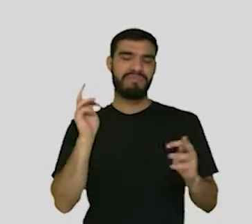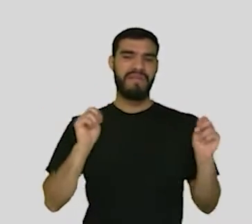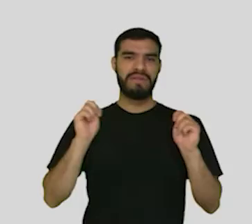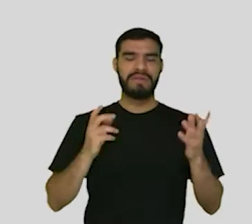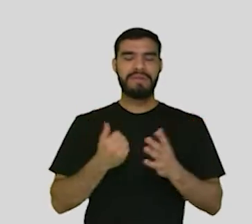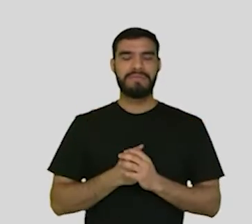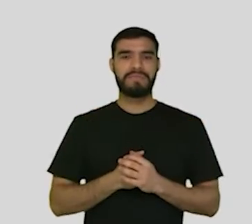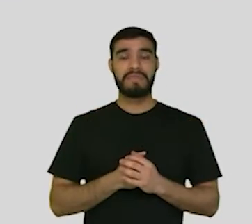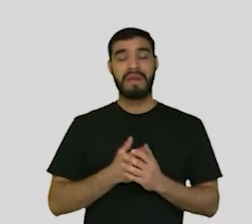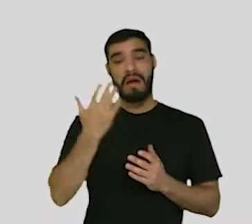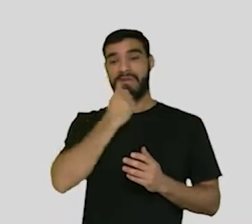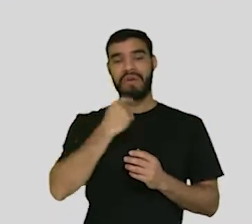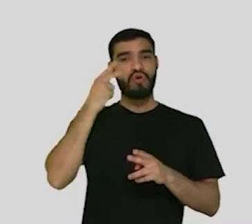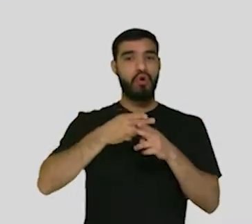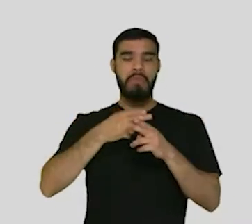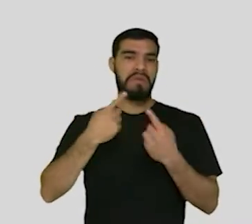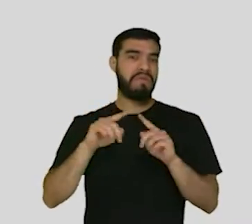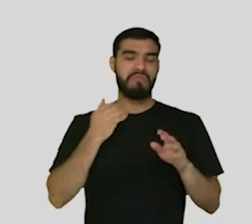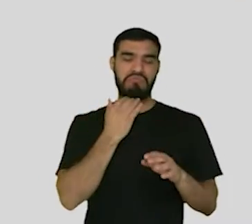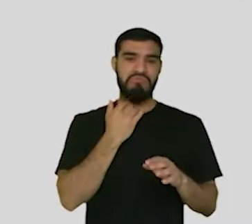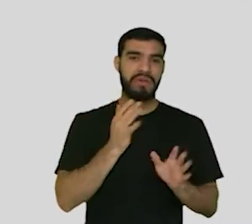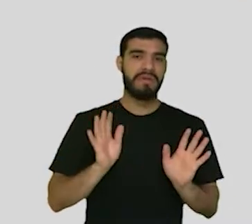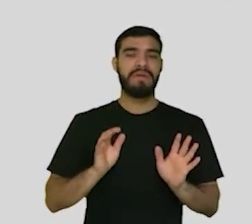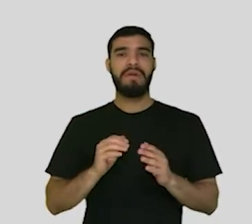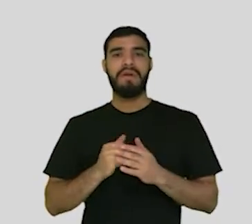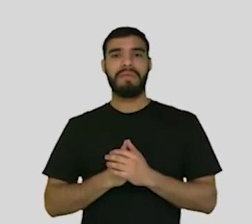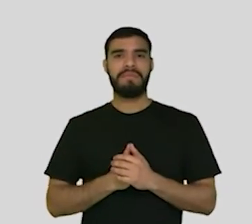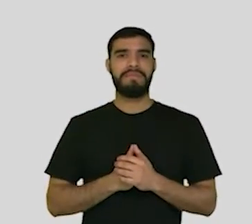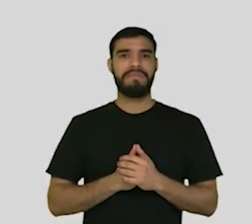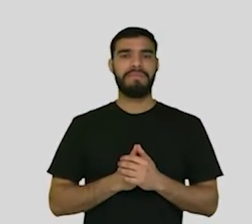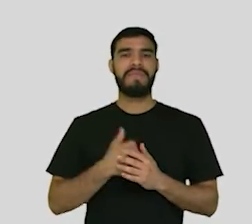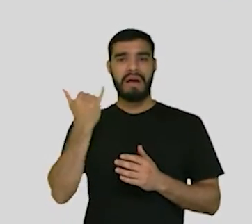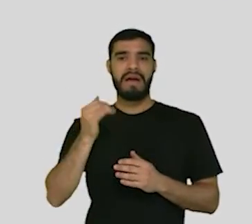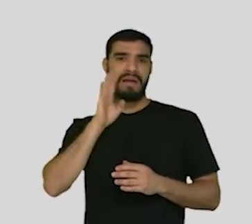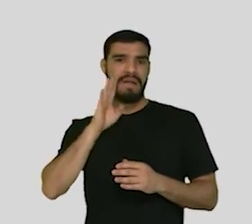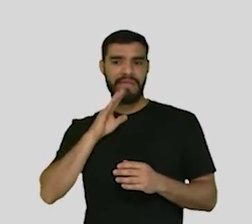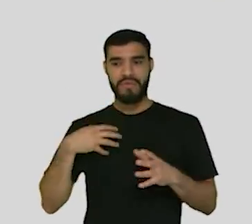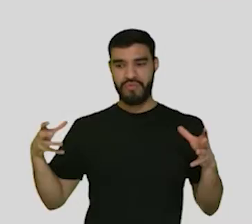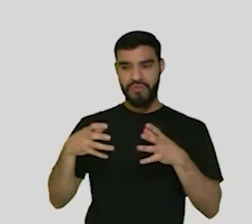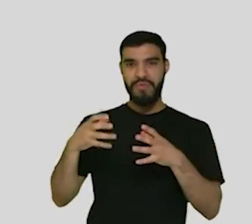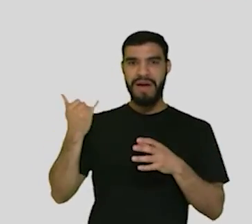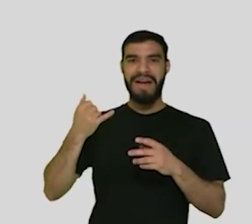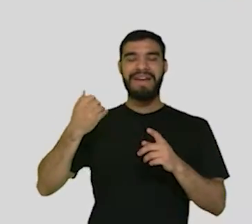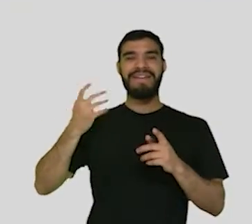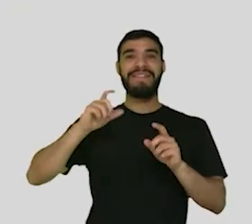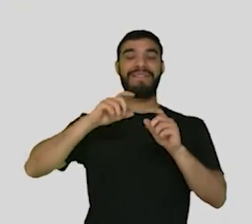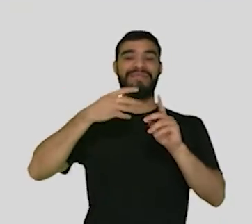tu oñamonte transvestiramo. Ha, ojo a Yepa y